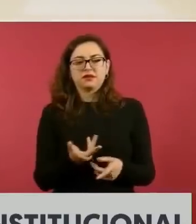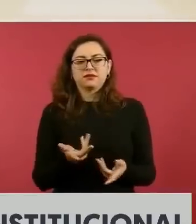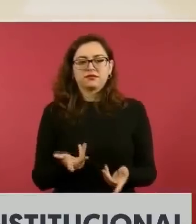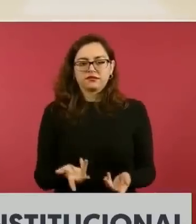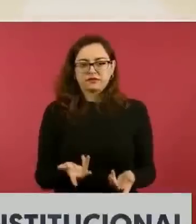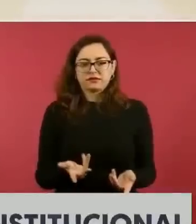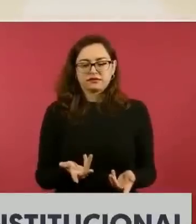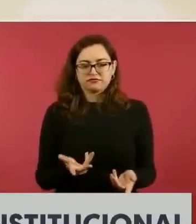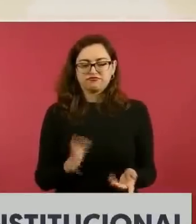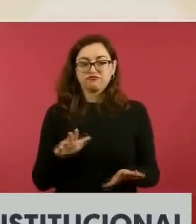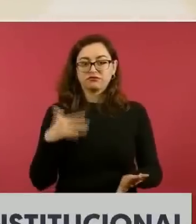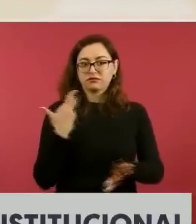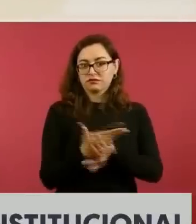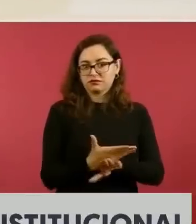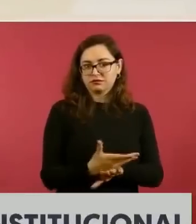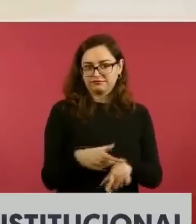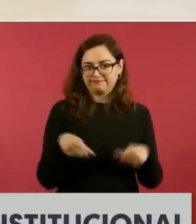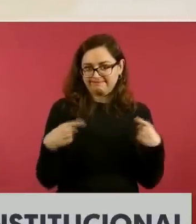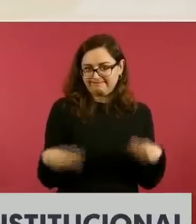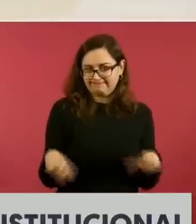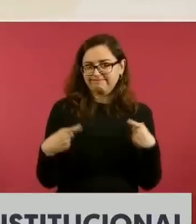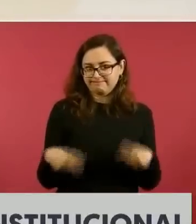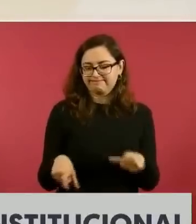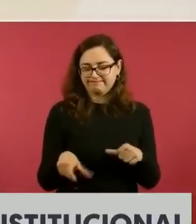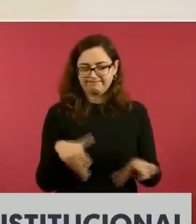Al parecer